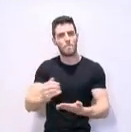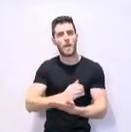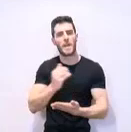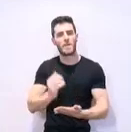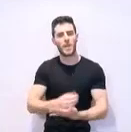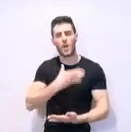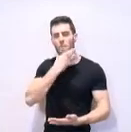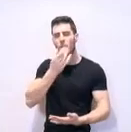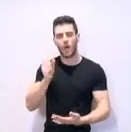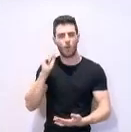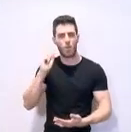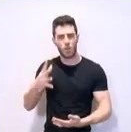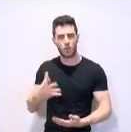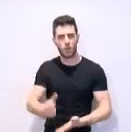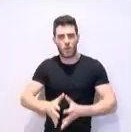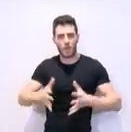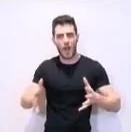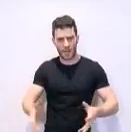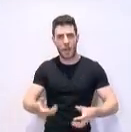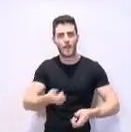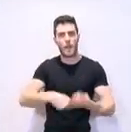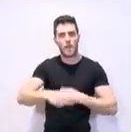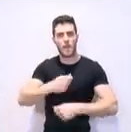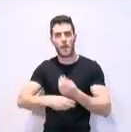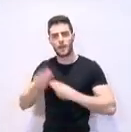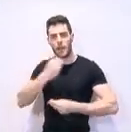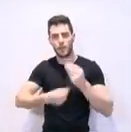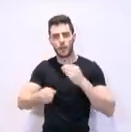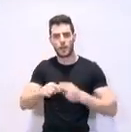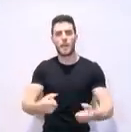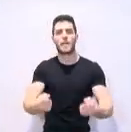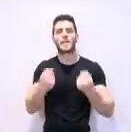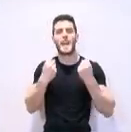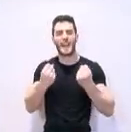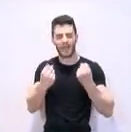las grandes distribuidoras de alimentación y de las energéticas